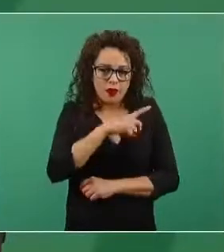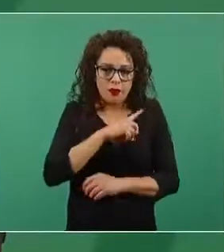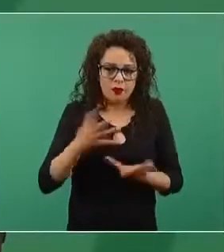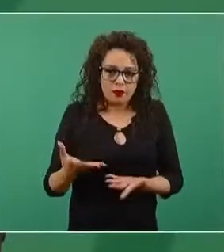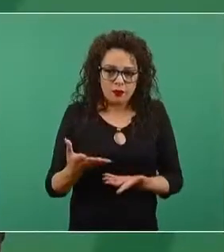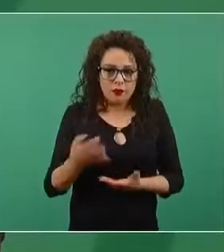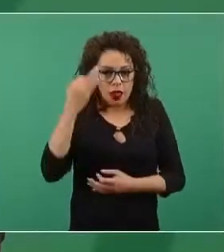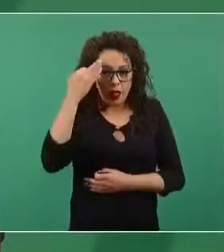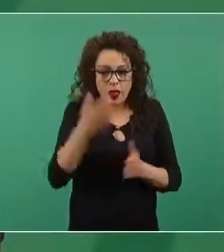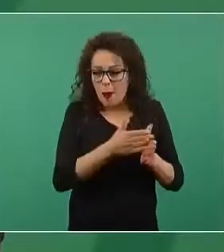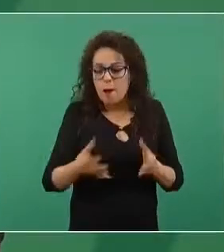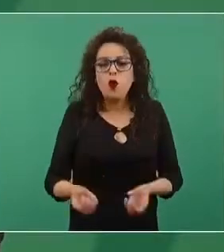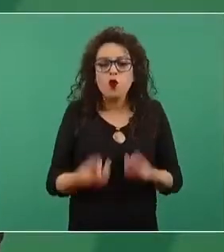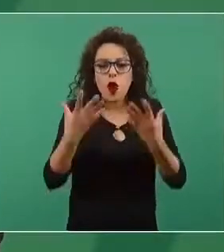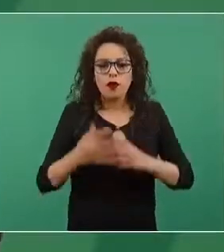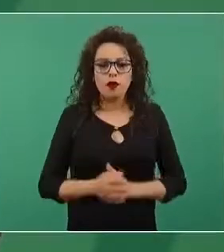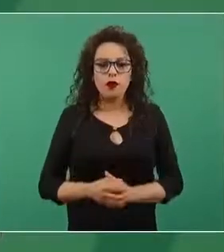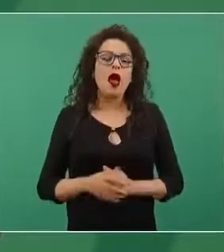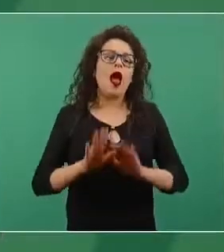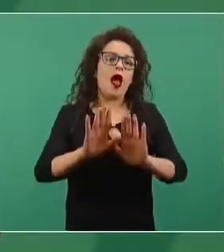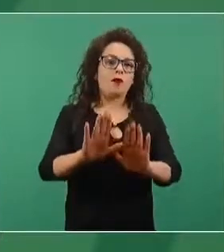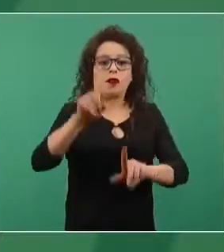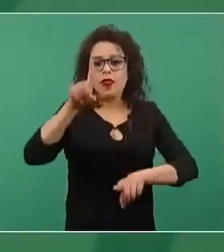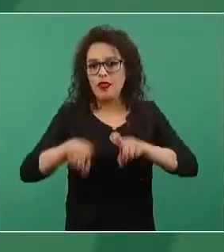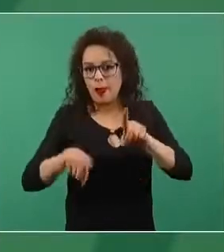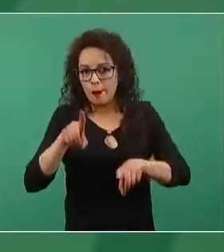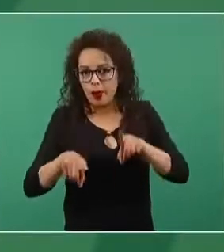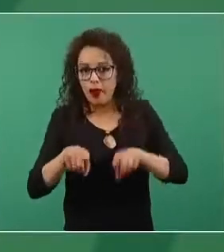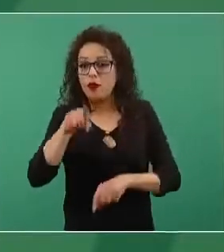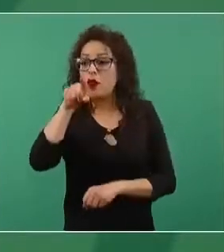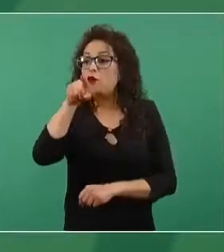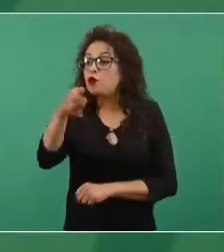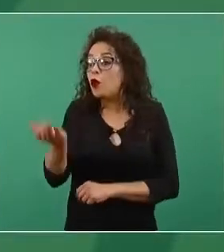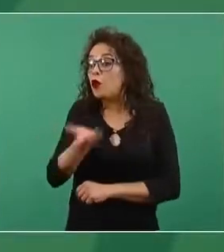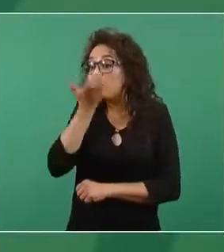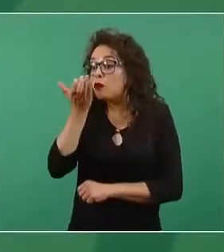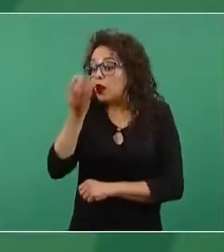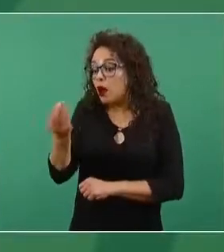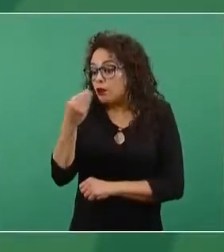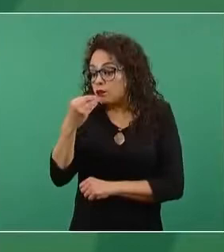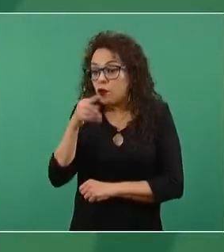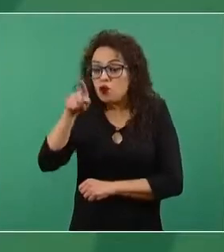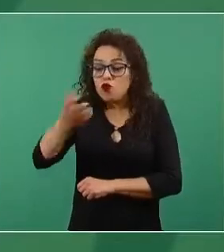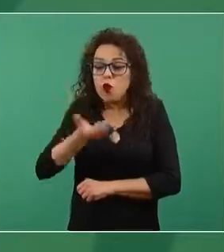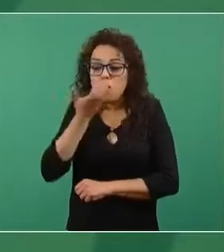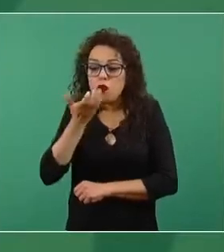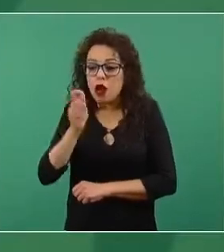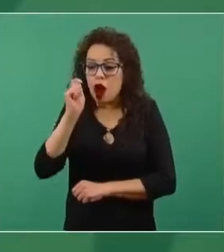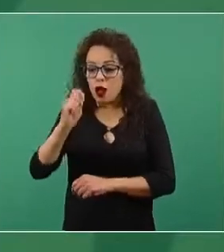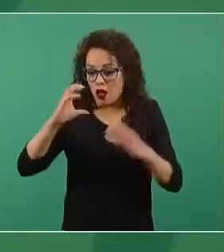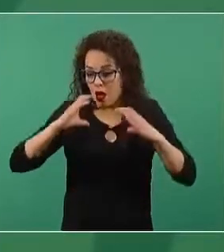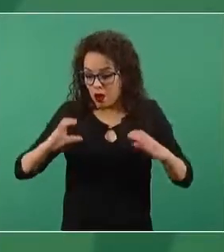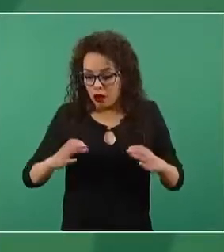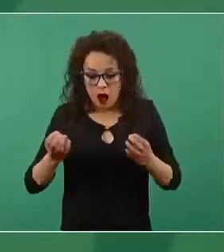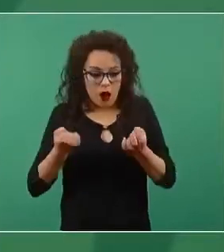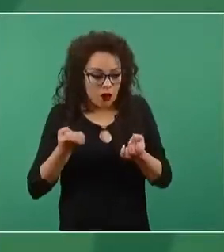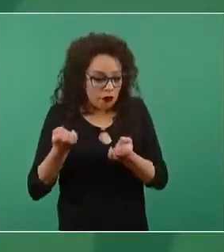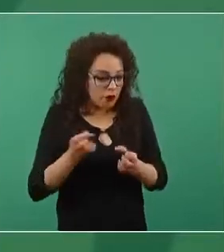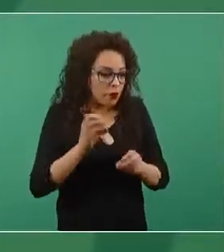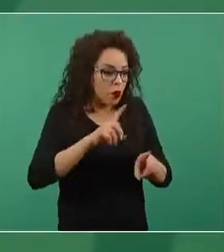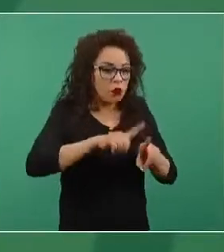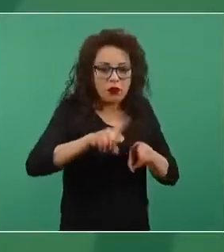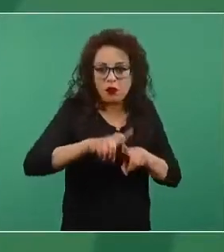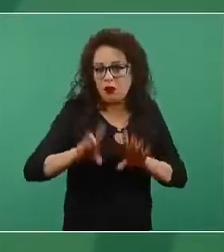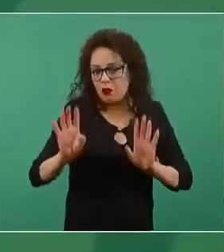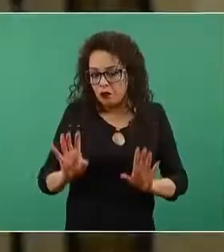exacta, ¿no? Depende de los hábitos alimenticios que tenga, de actividad física que tenga, higiénico-dietéticos que tenga el